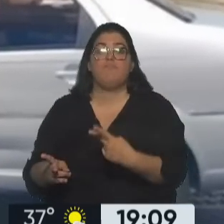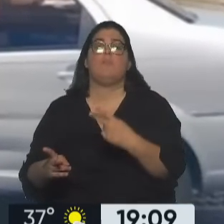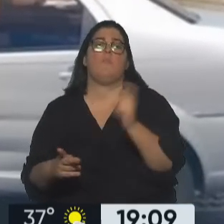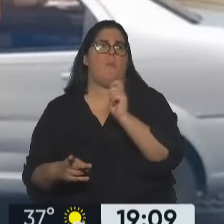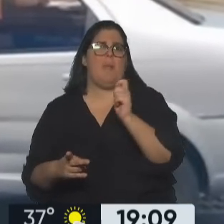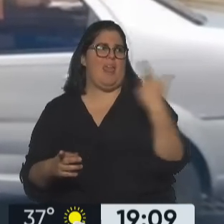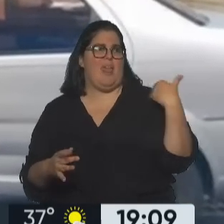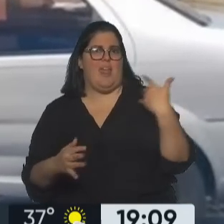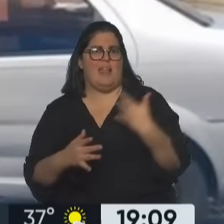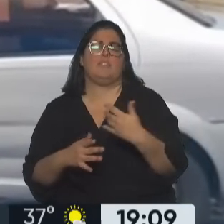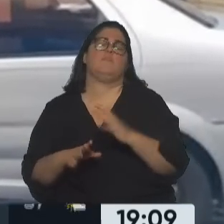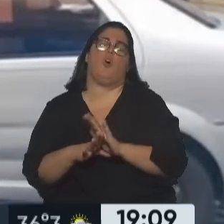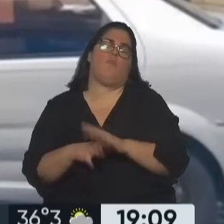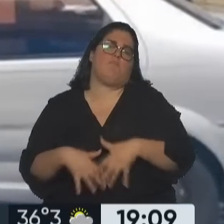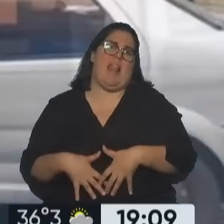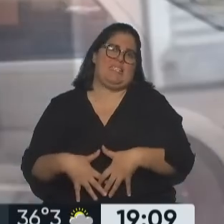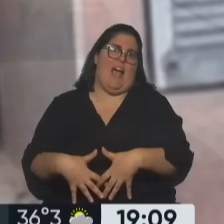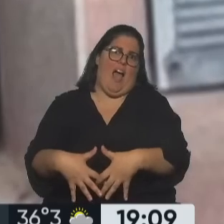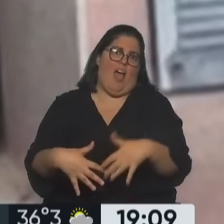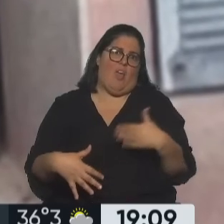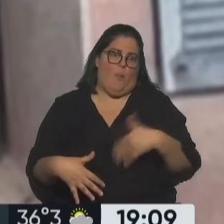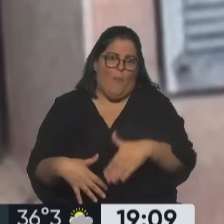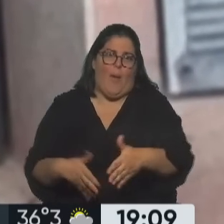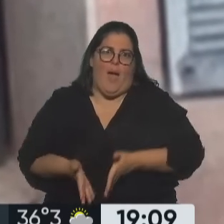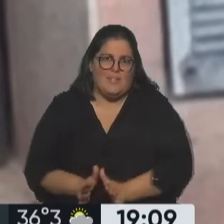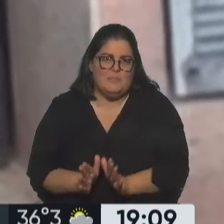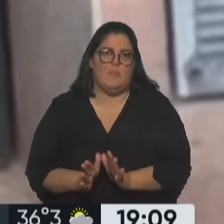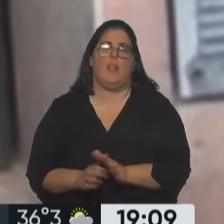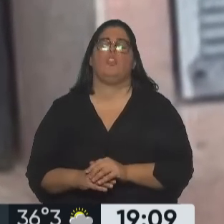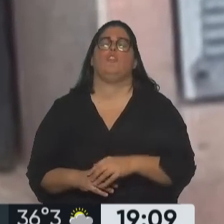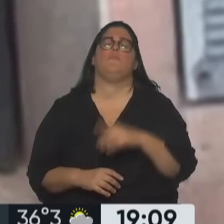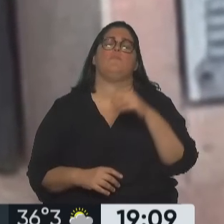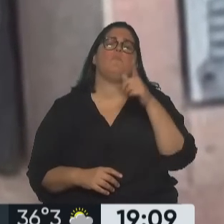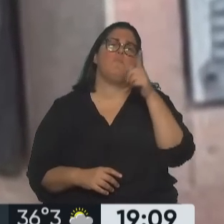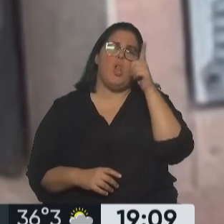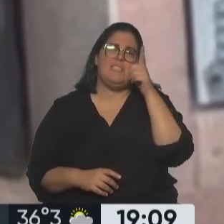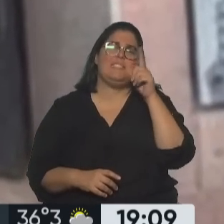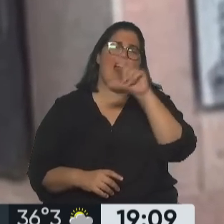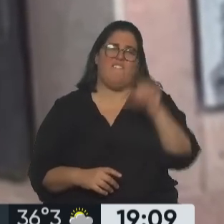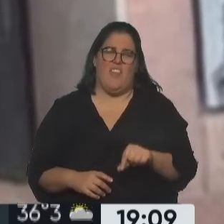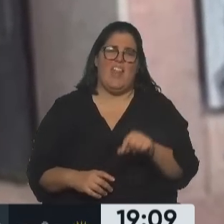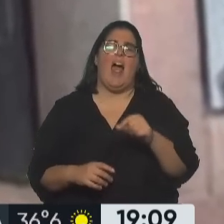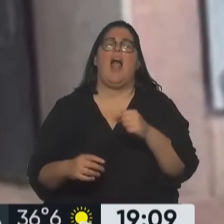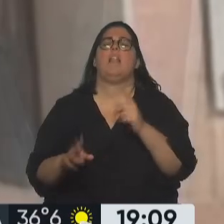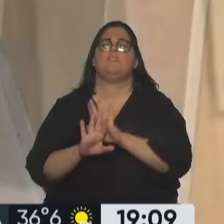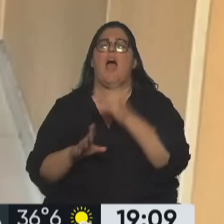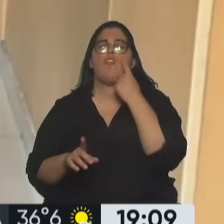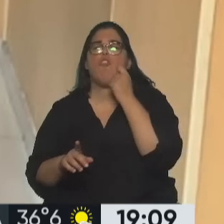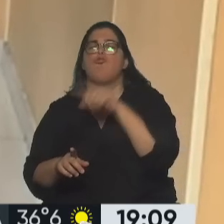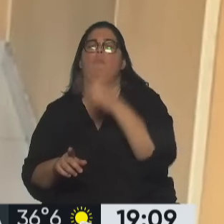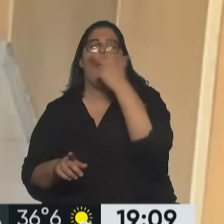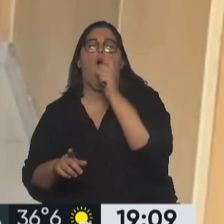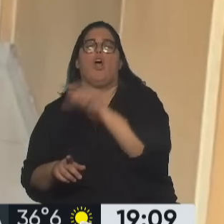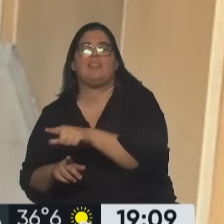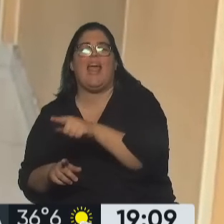meses bastante avanzados en el proceso de gestación totalmente la policía federal realizó controles migratorios en hoteles y viviendas que habían denunciado